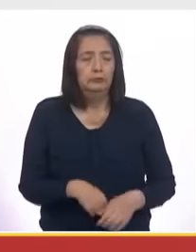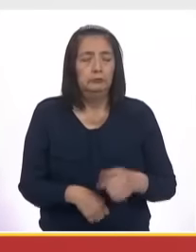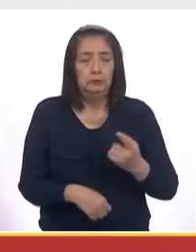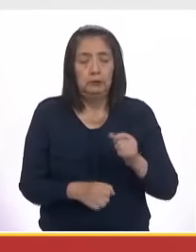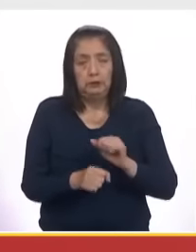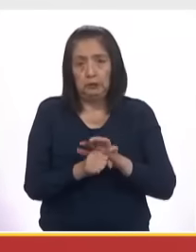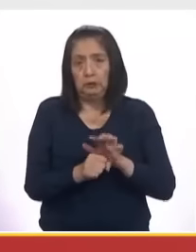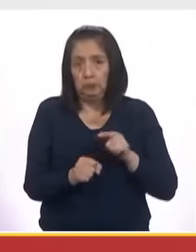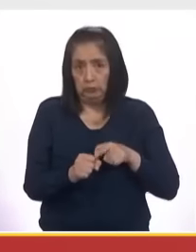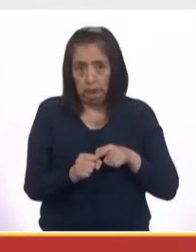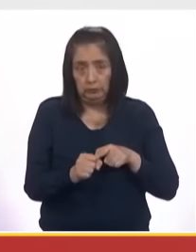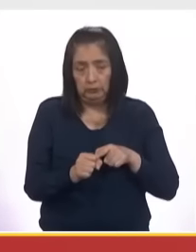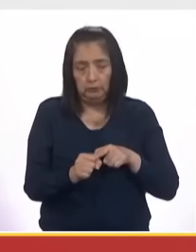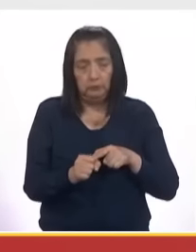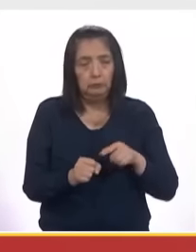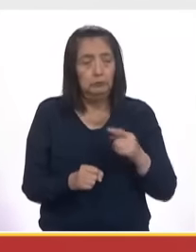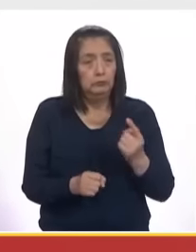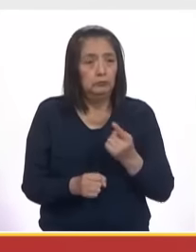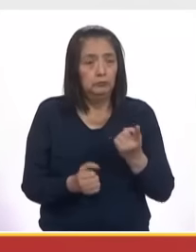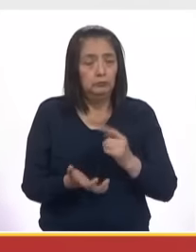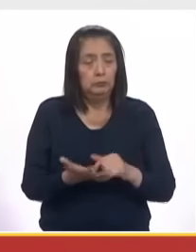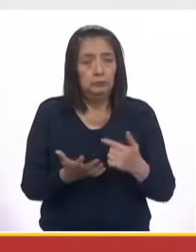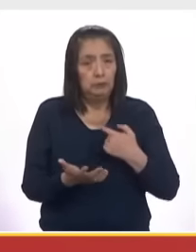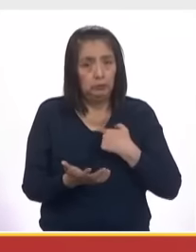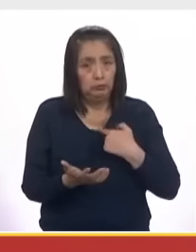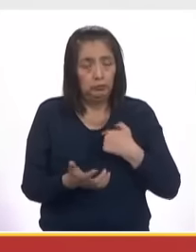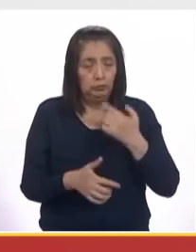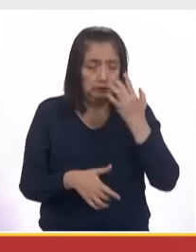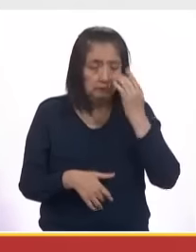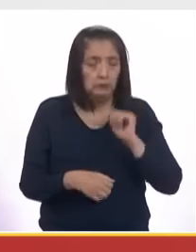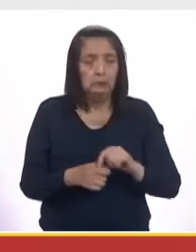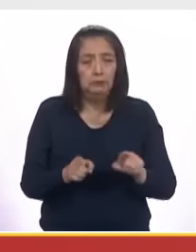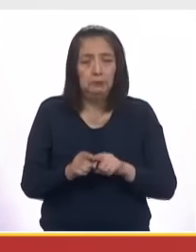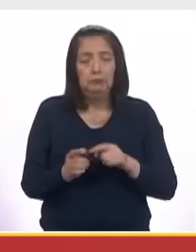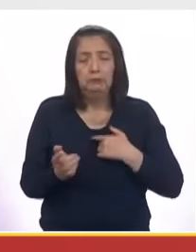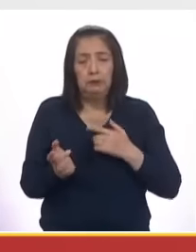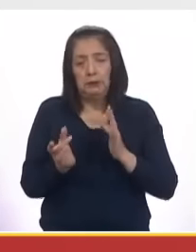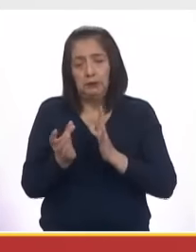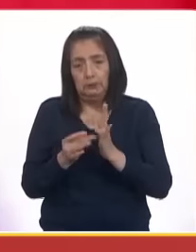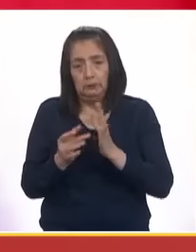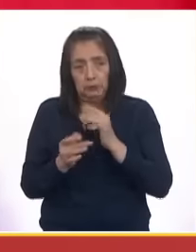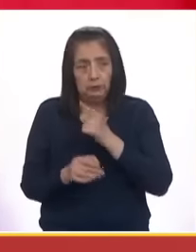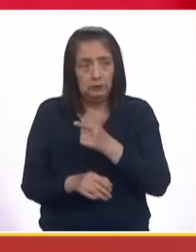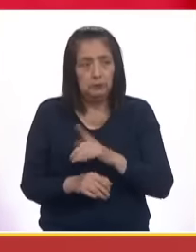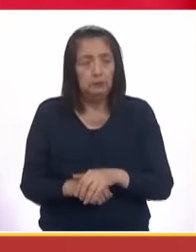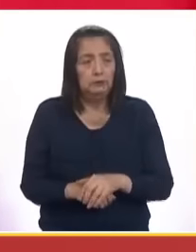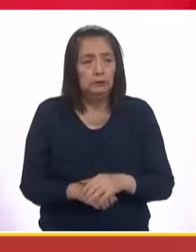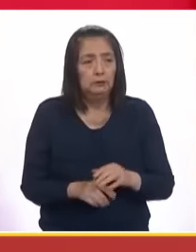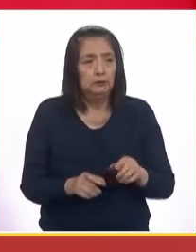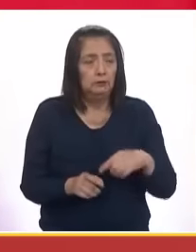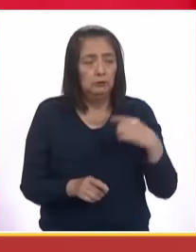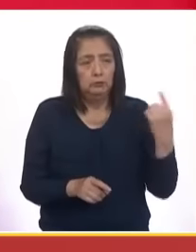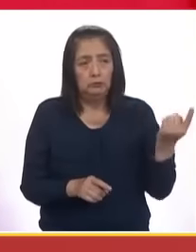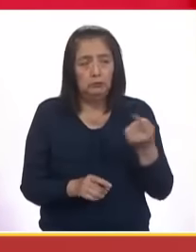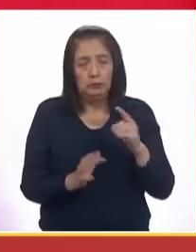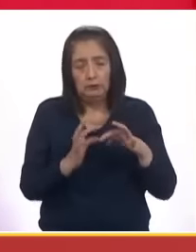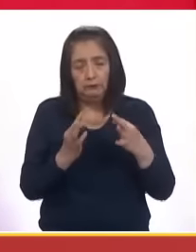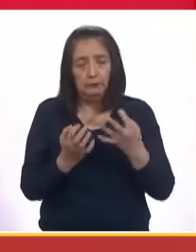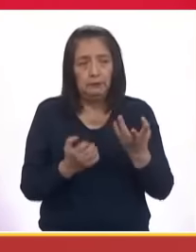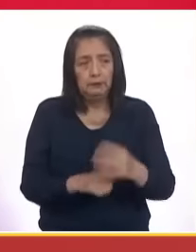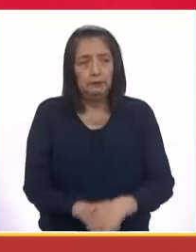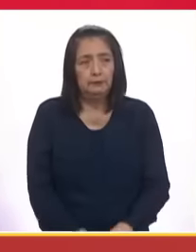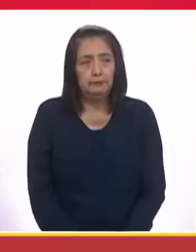el COVID no solamente lo sufrí yo, lo sufrió mi esposa y lo sufre toda la